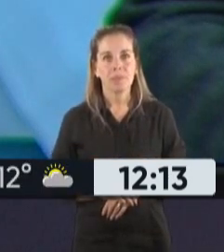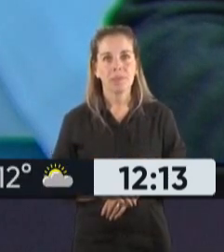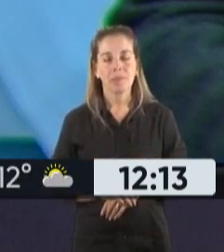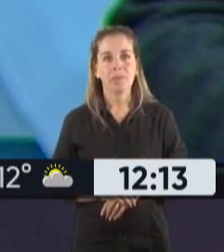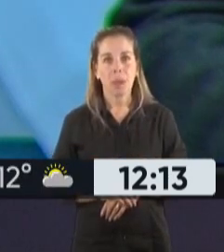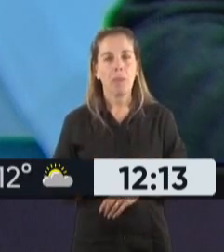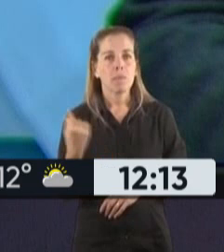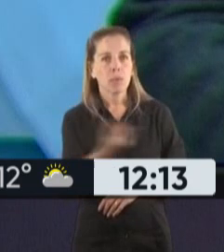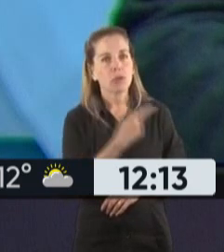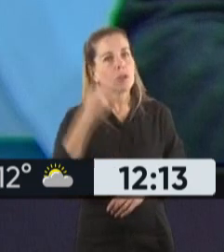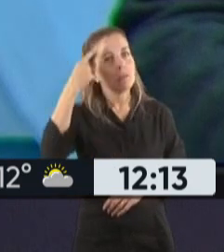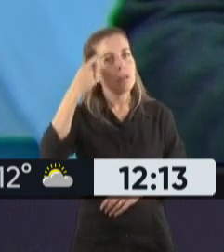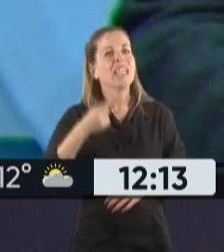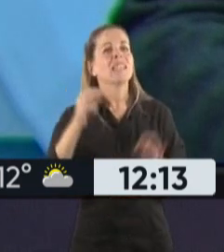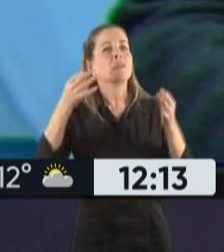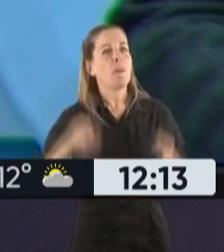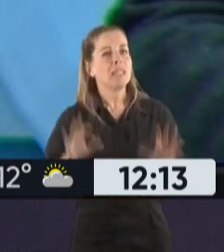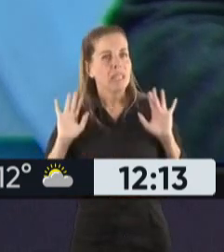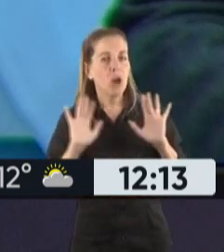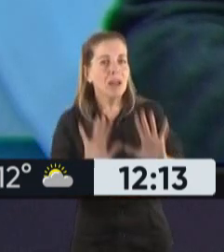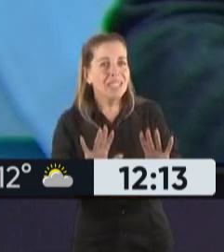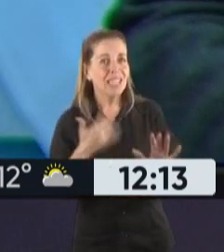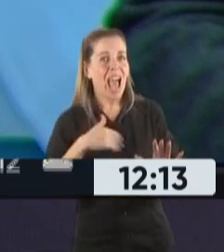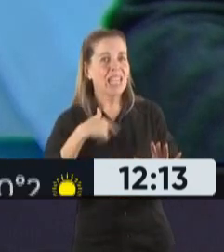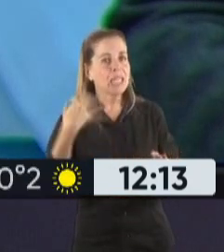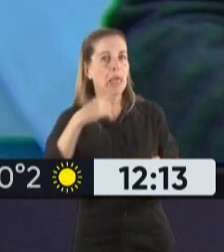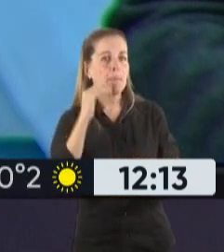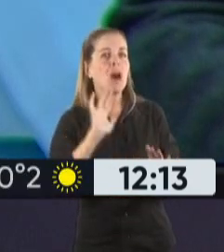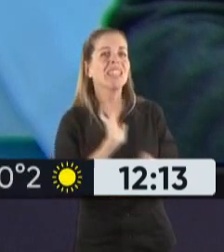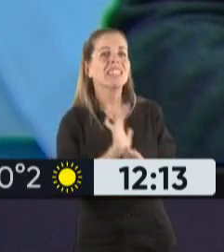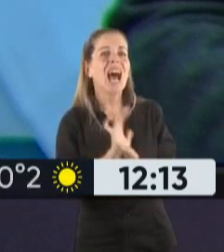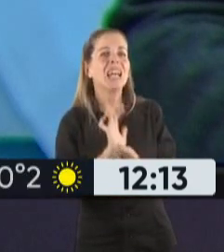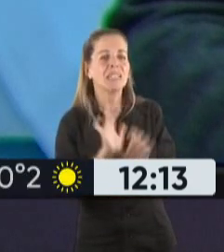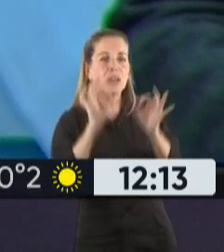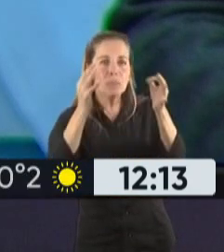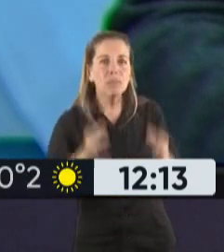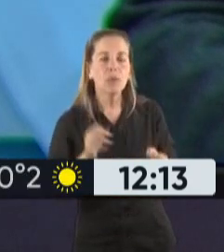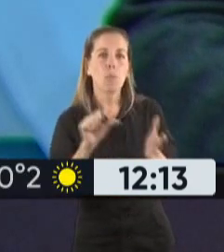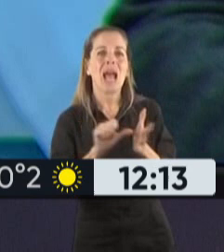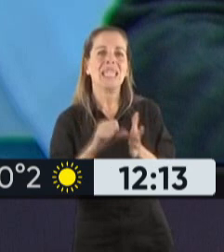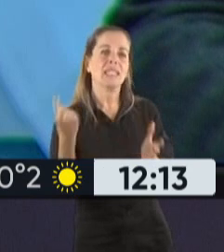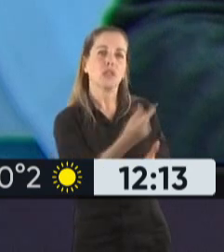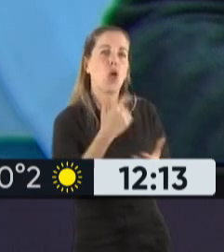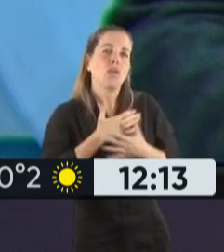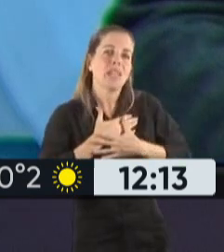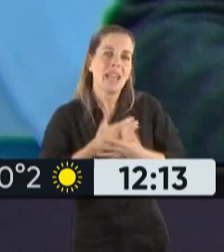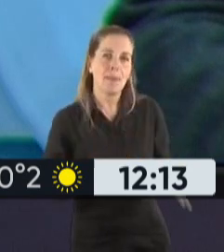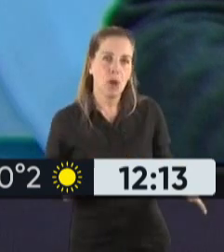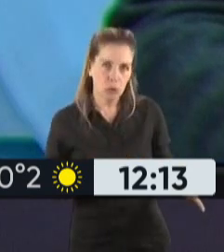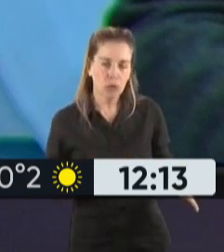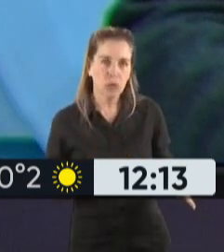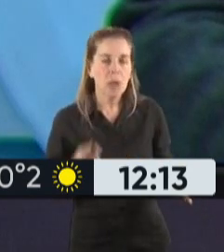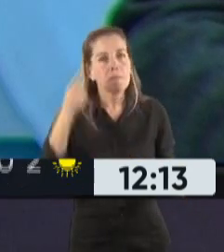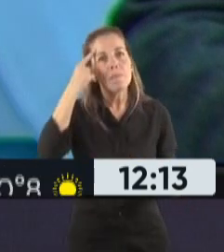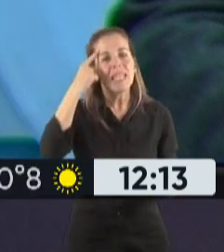Porque estamos convencidos que así tenemos que construir este país que tanto queremos. Y que la falsa